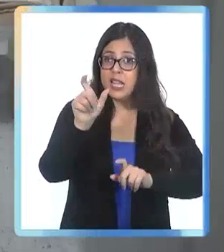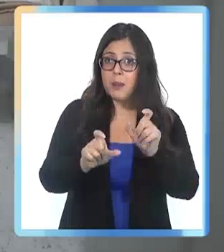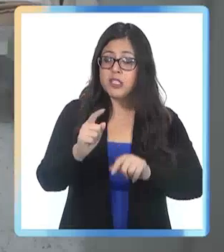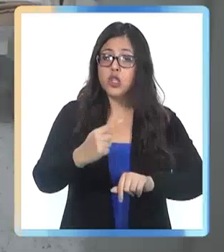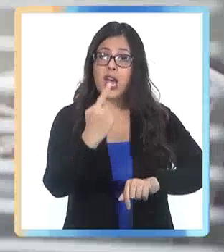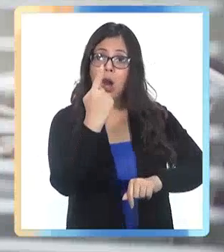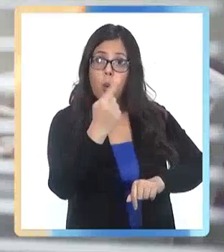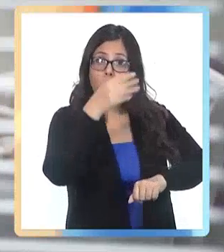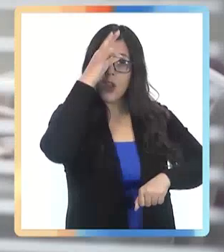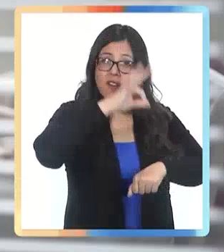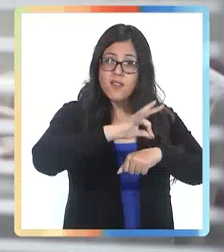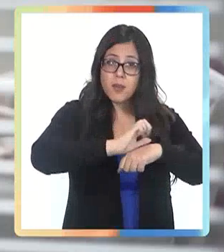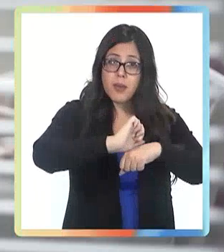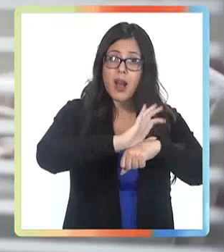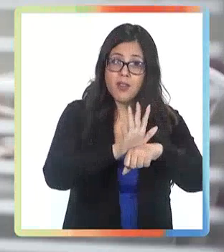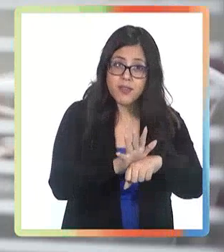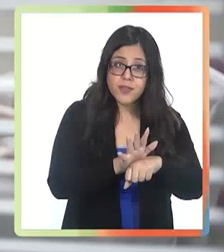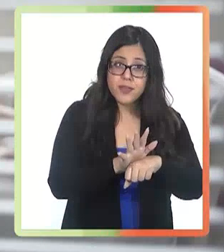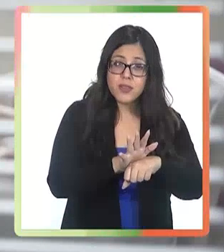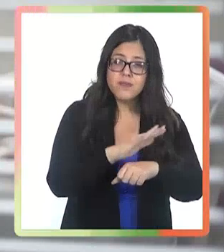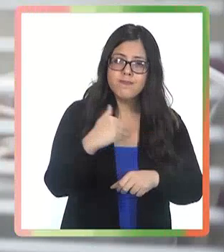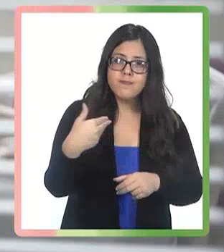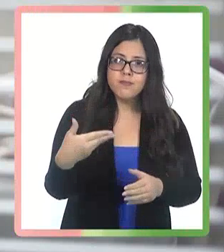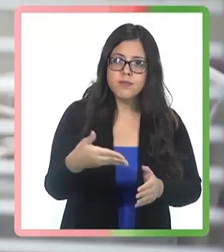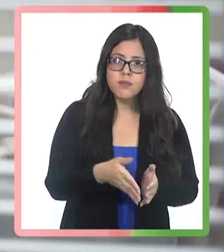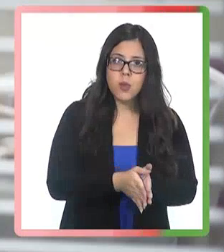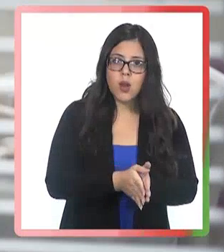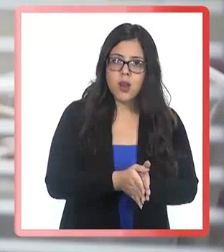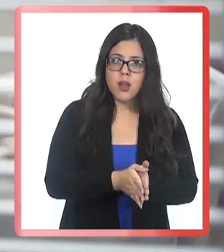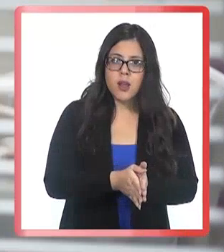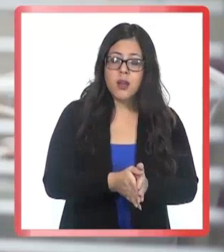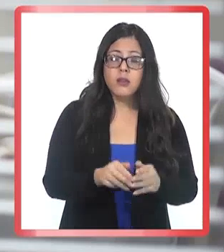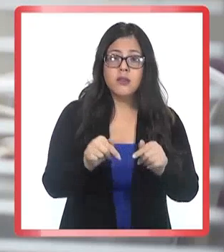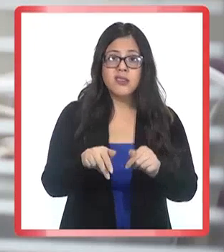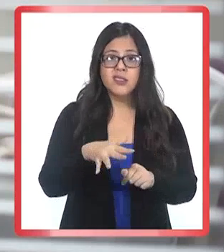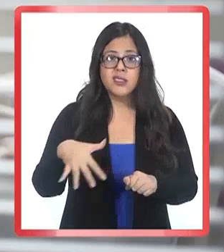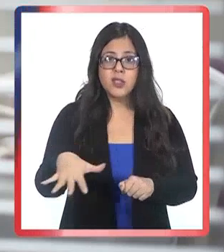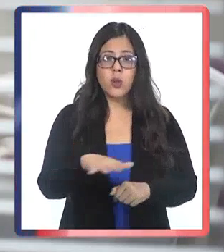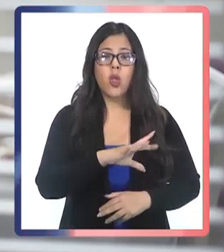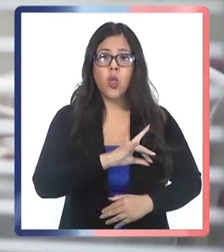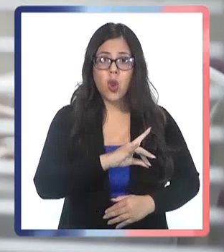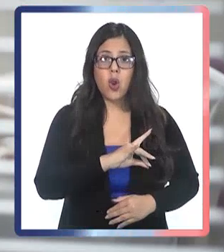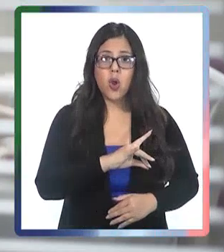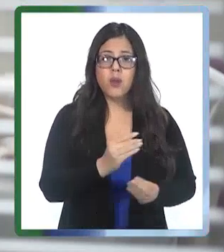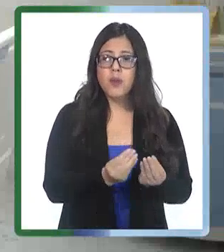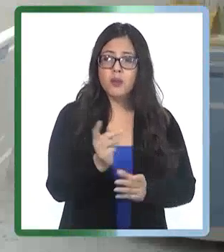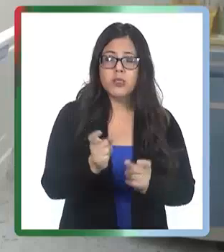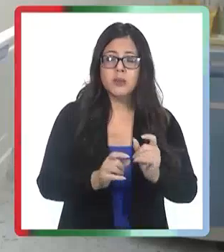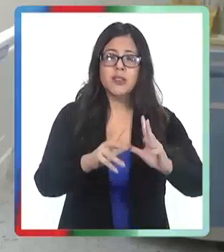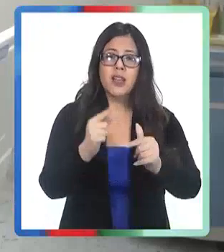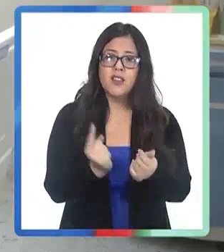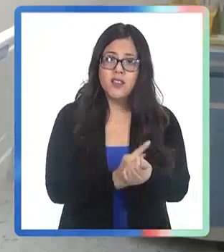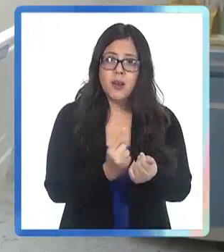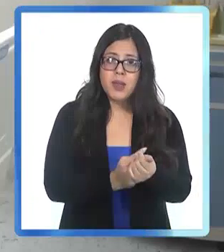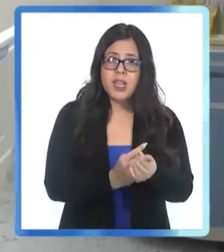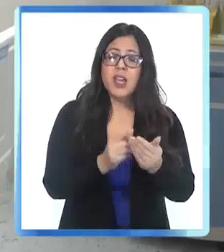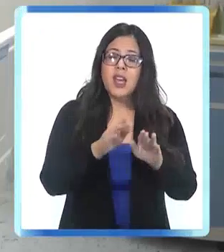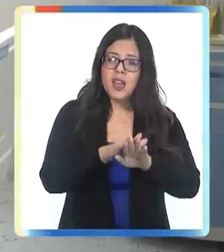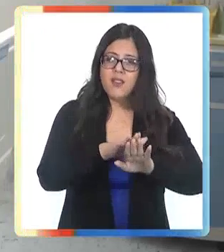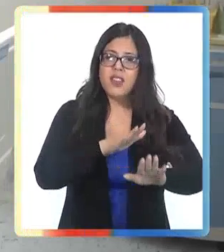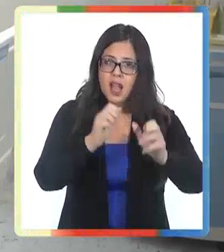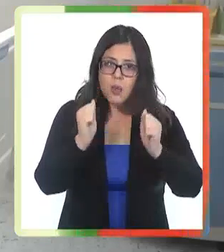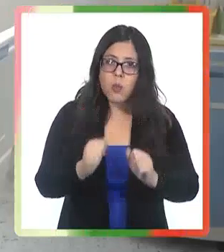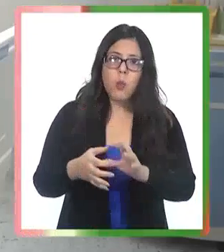100 personas que enferman de COVID-19 fallecen. Y esa situación dolorosa para tantas familias se